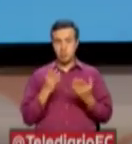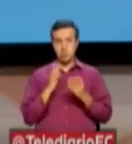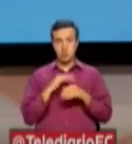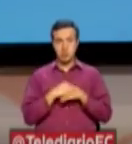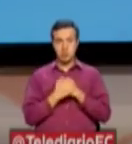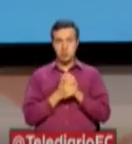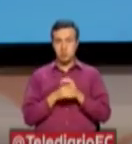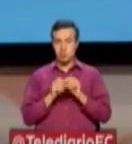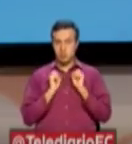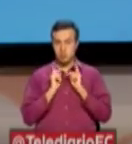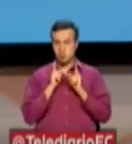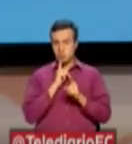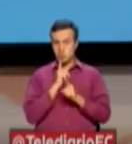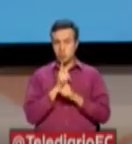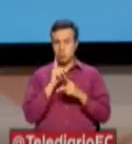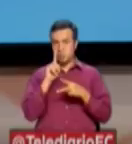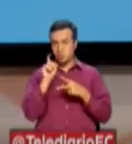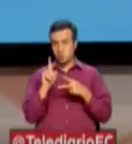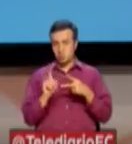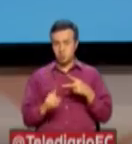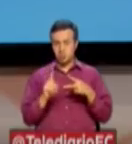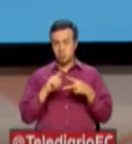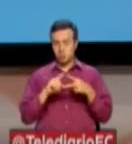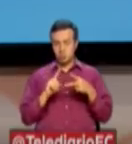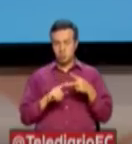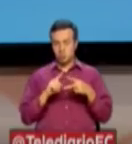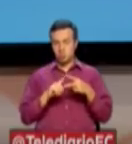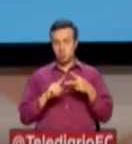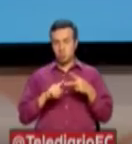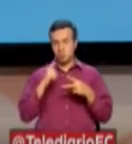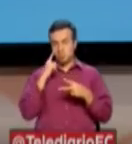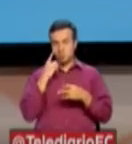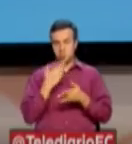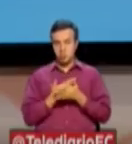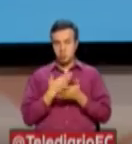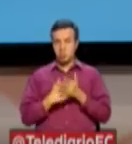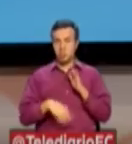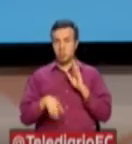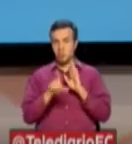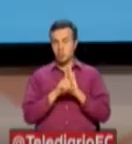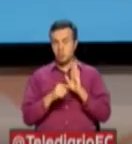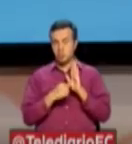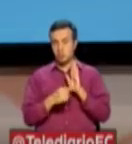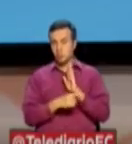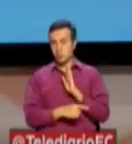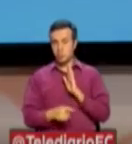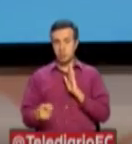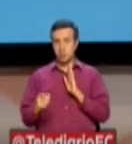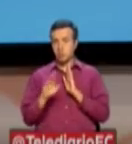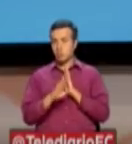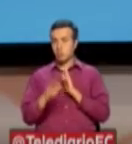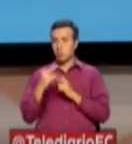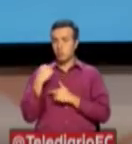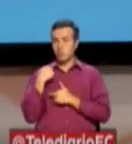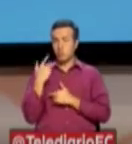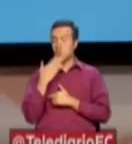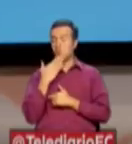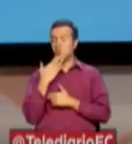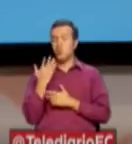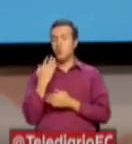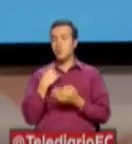oportunidad para hacerle estas dos preguntas le dije que justificara la base jurídica que él tiene para poder